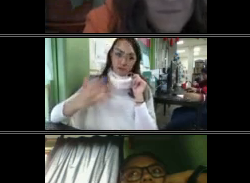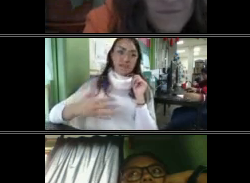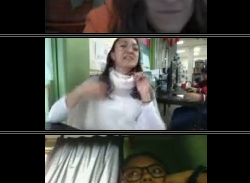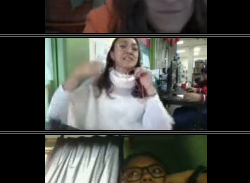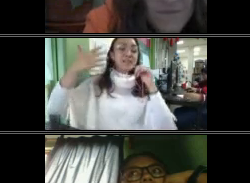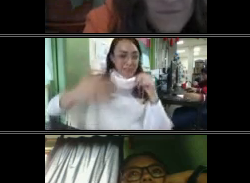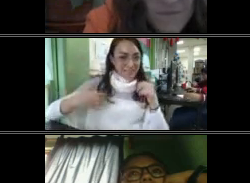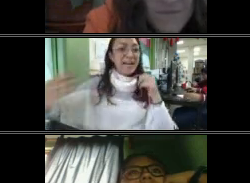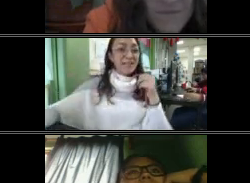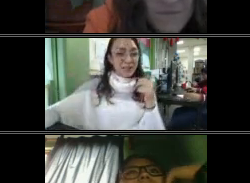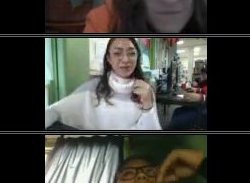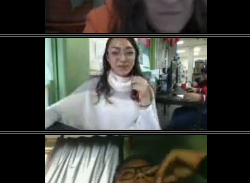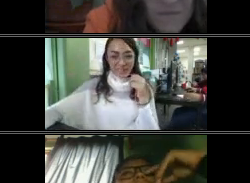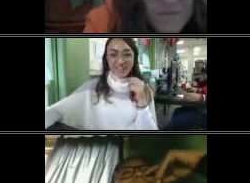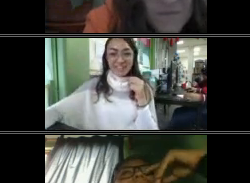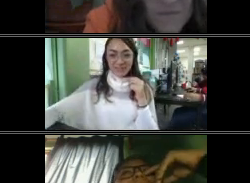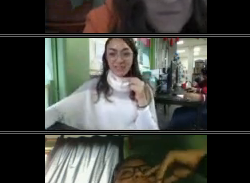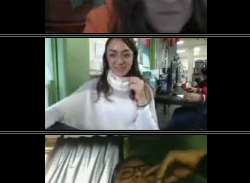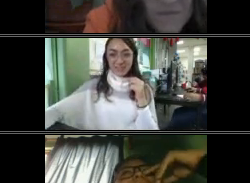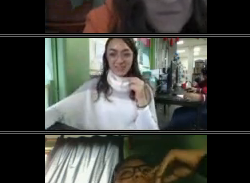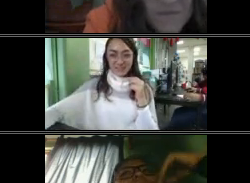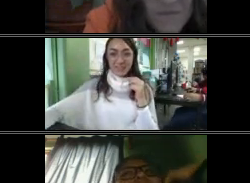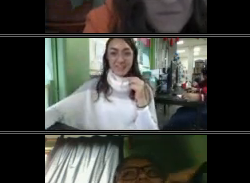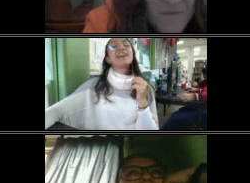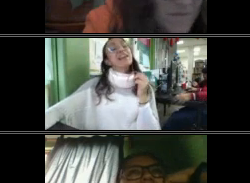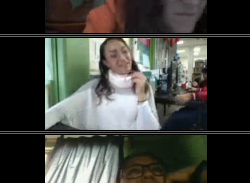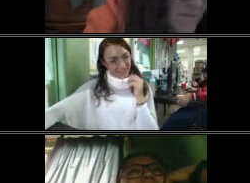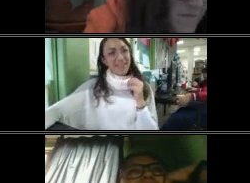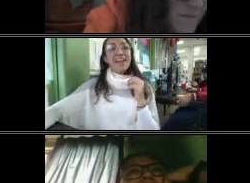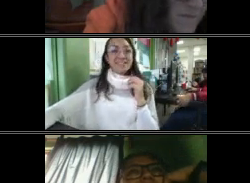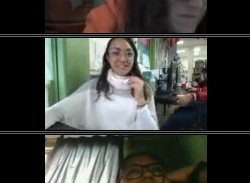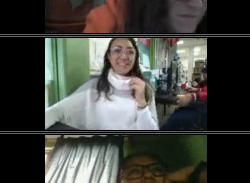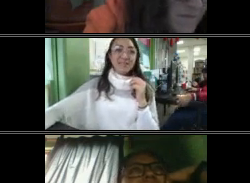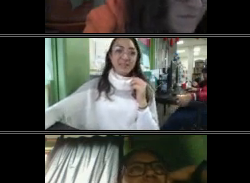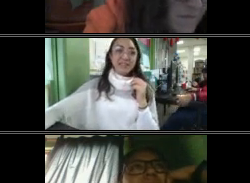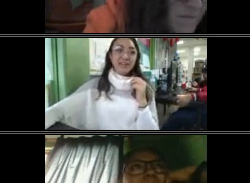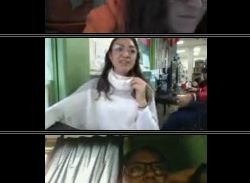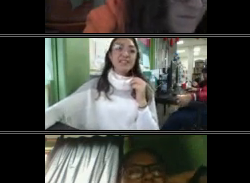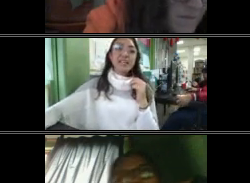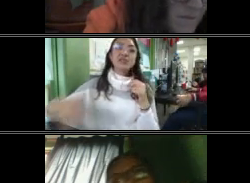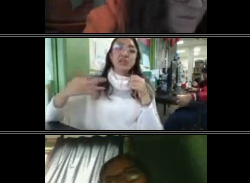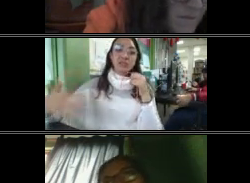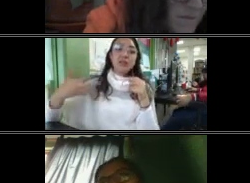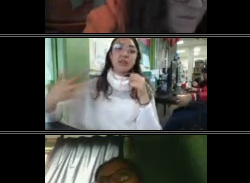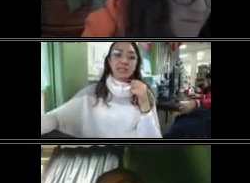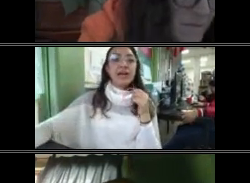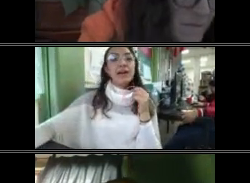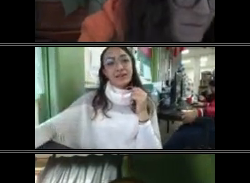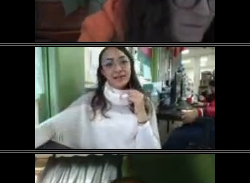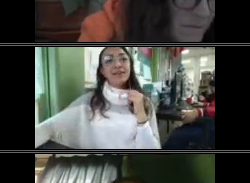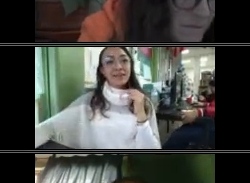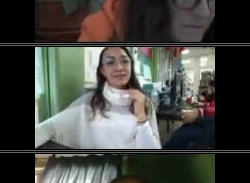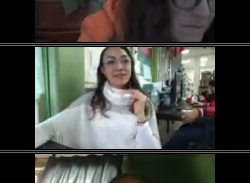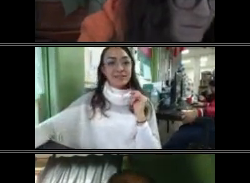bien, no, sino que sea como un eje de reflexión. ¿Por qué creo Exactamente, algo que sea sustantivo y que